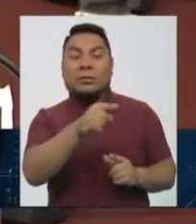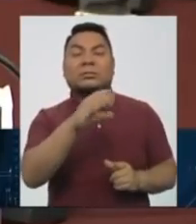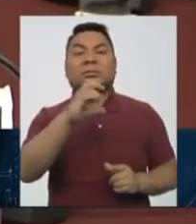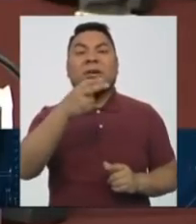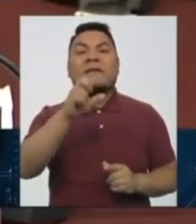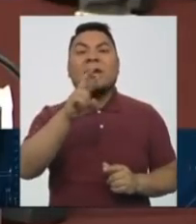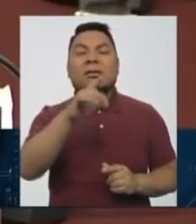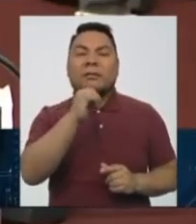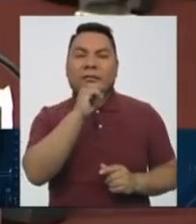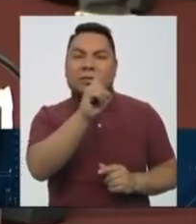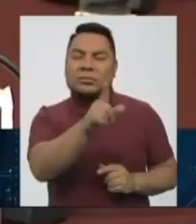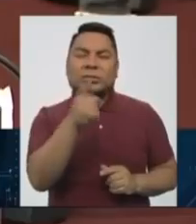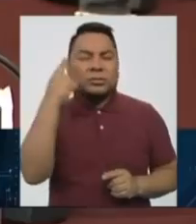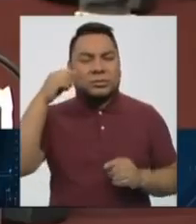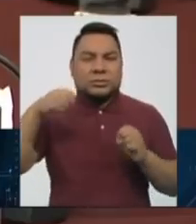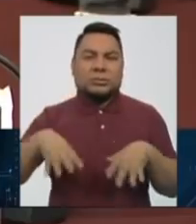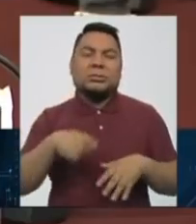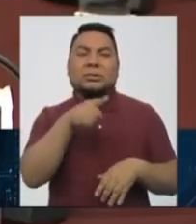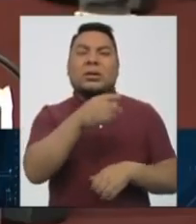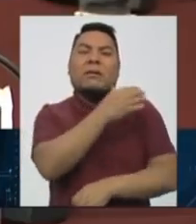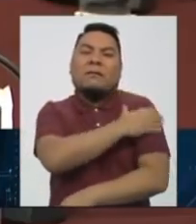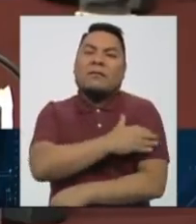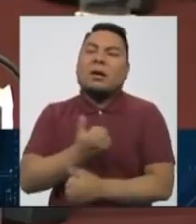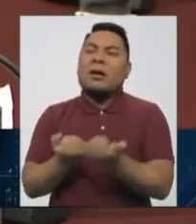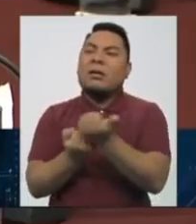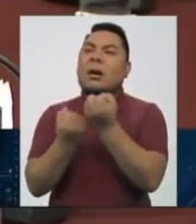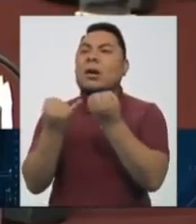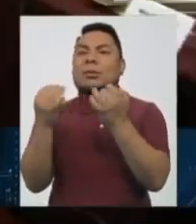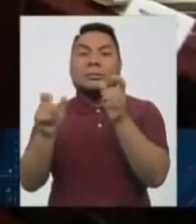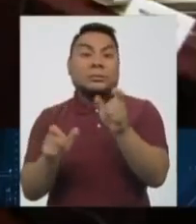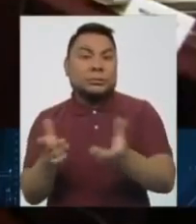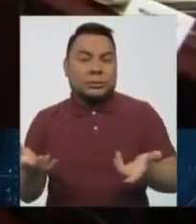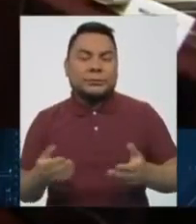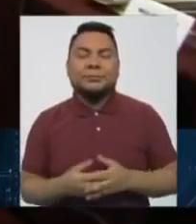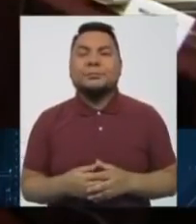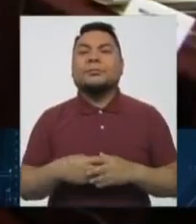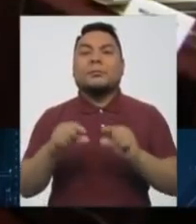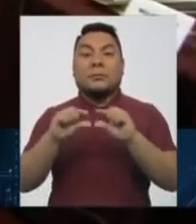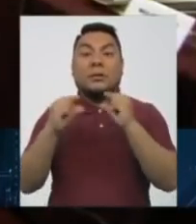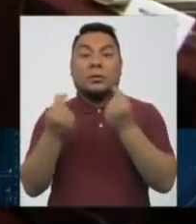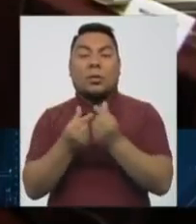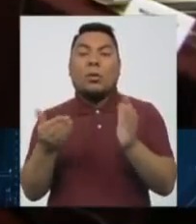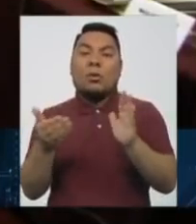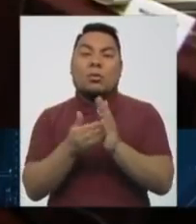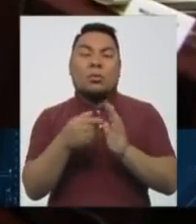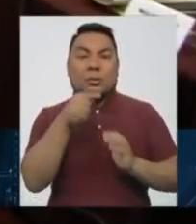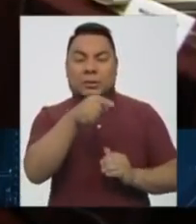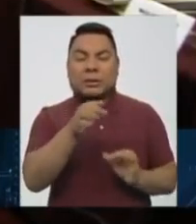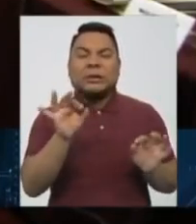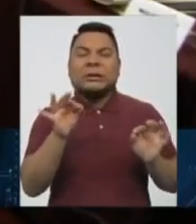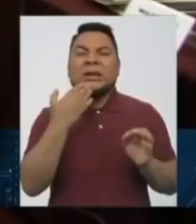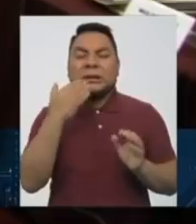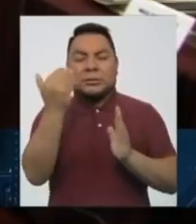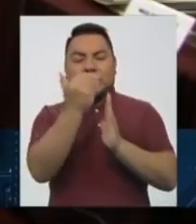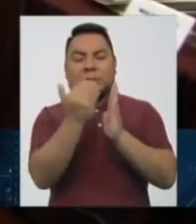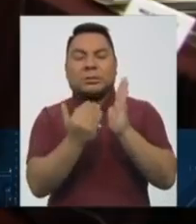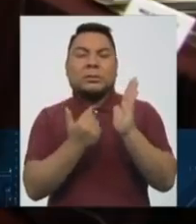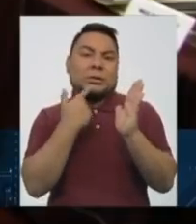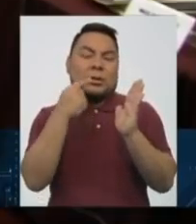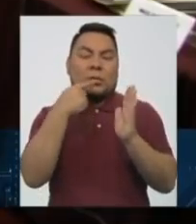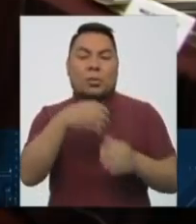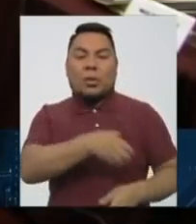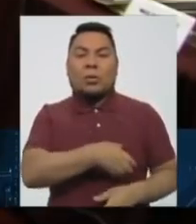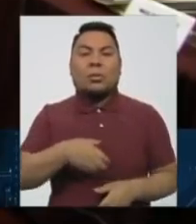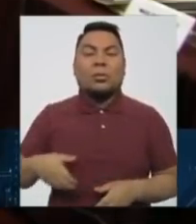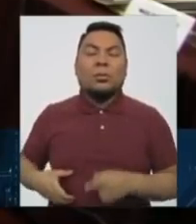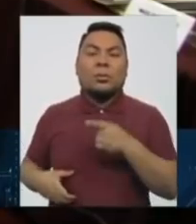por debajo de la mesa a ciertas personas. La acusación constitucional en contra de él específicamente la realizó el